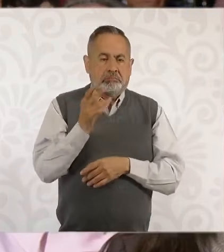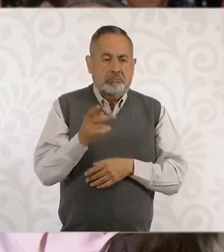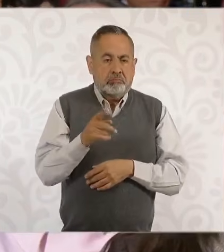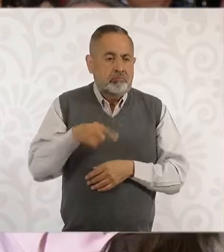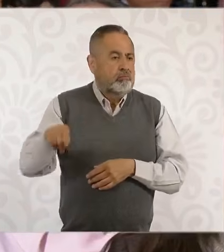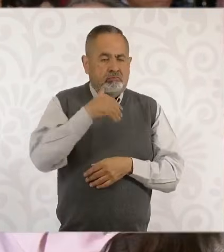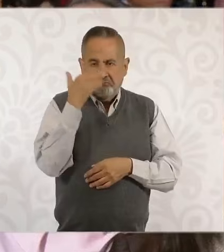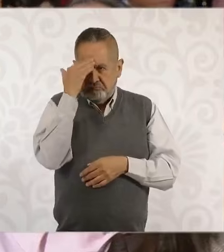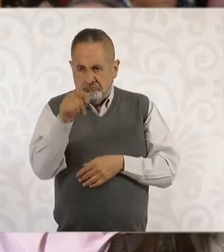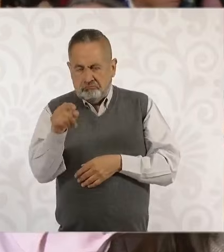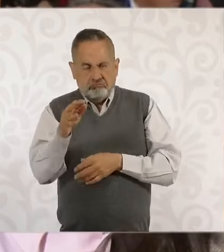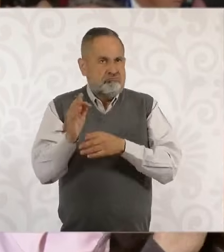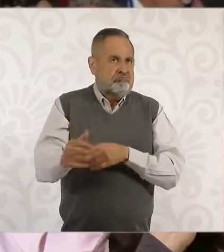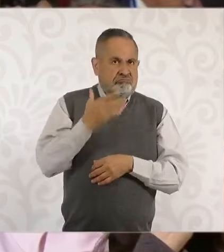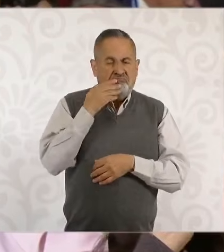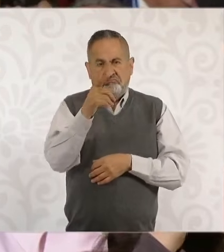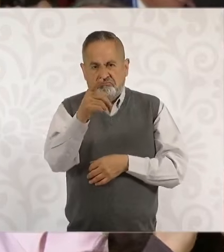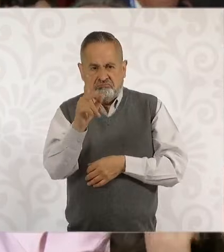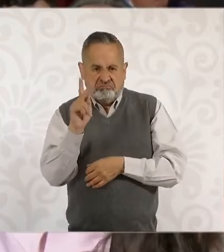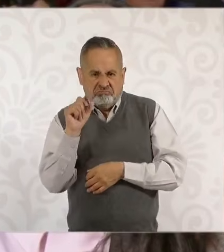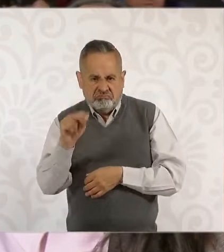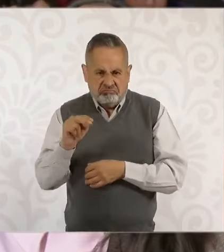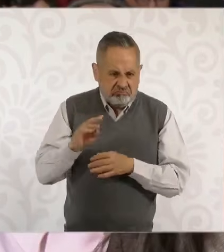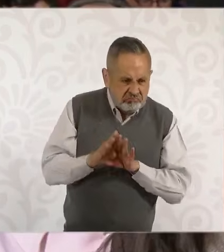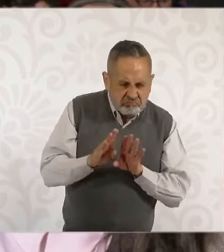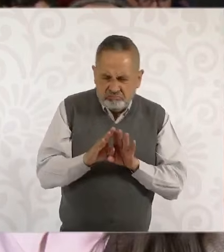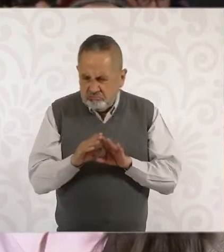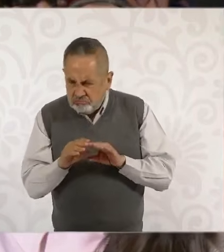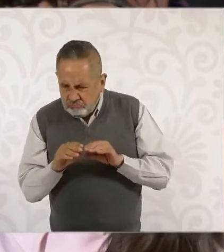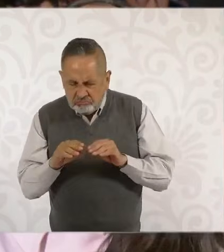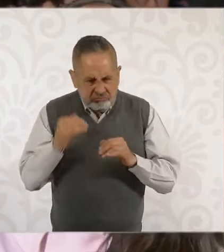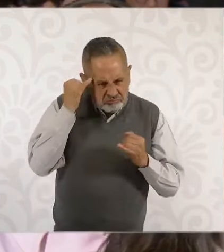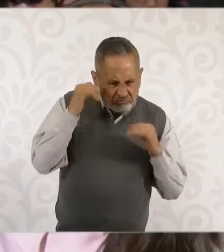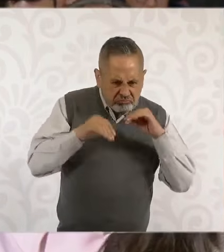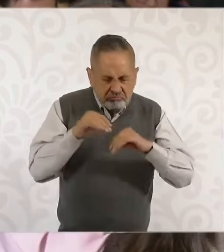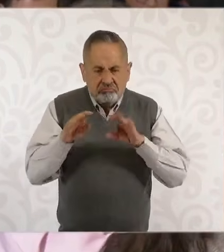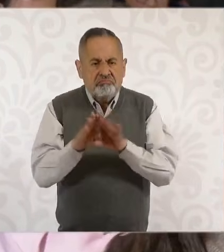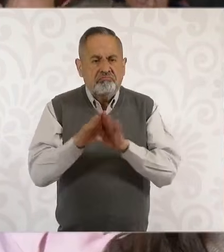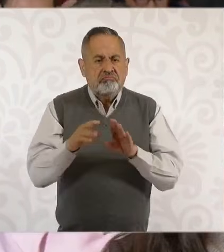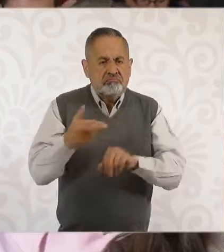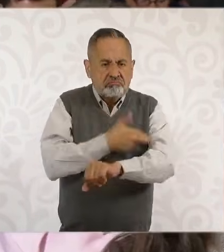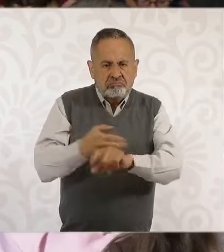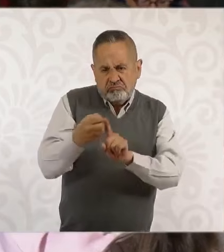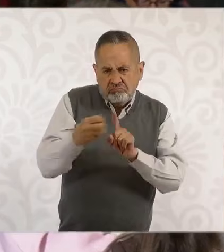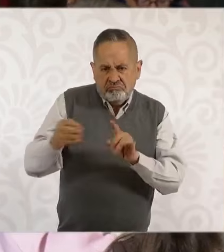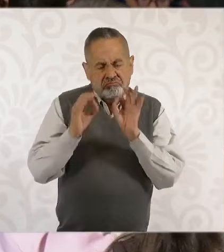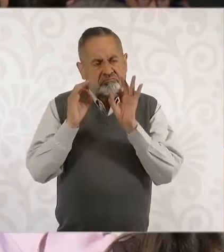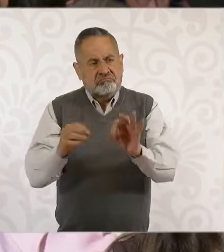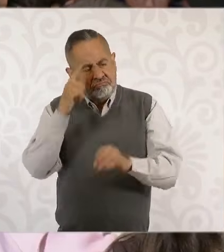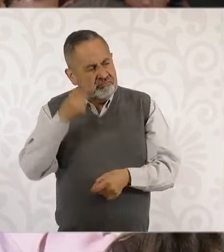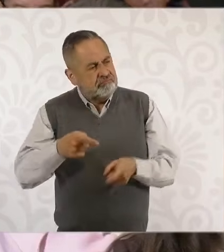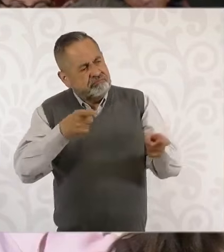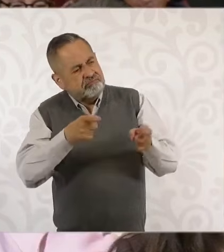la estrategia. Este diario reconoce la estrategia prácticamente de las operaciones que se llevaron a cabo en el abatimiento